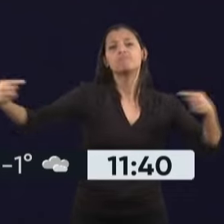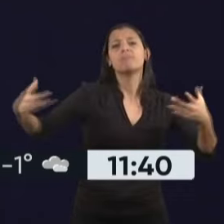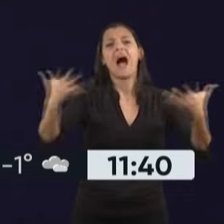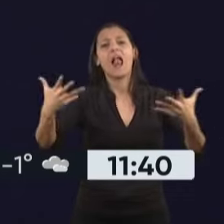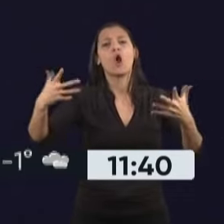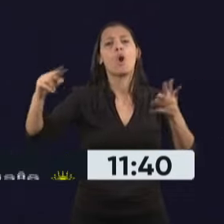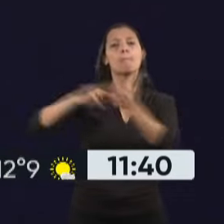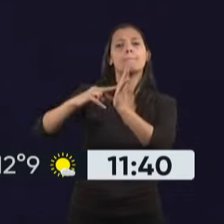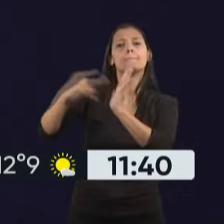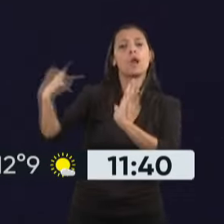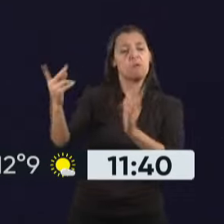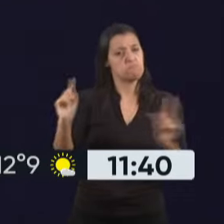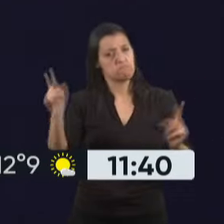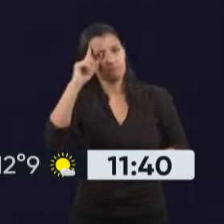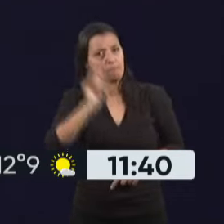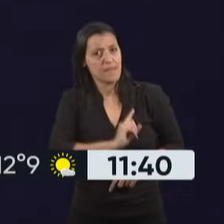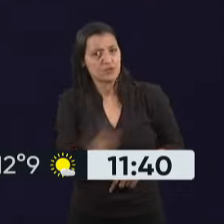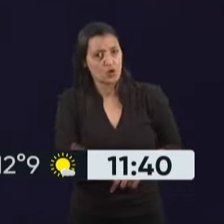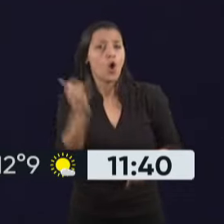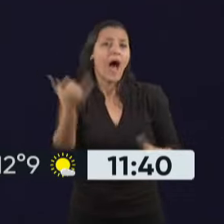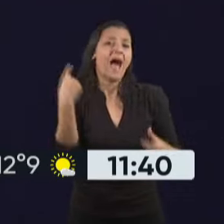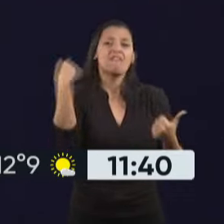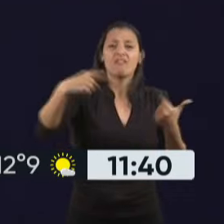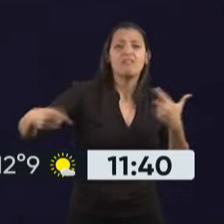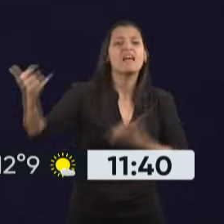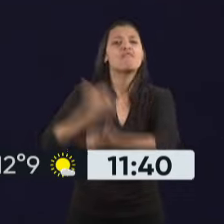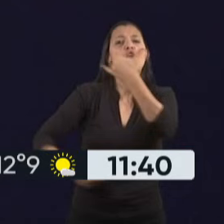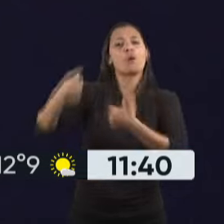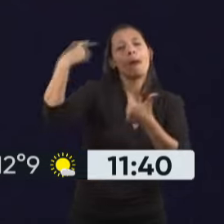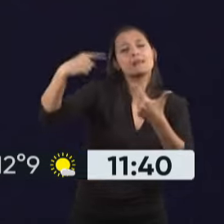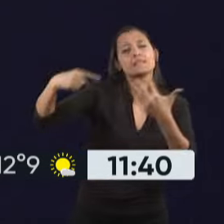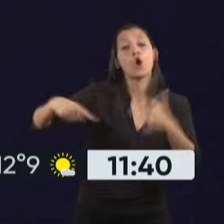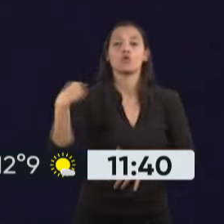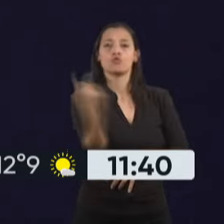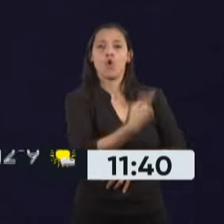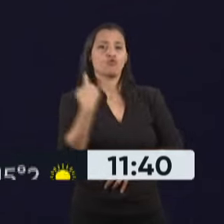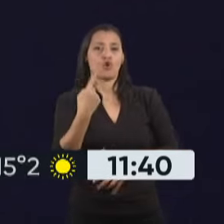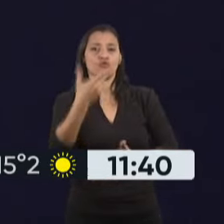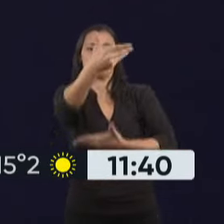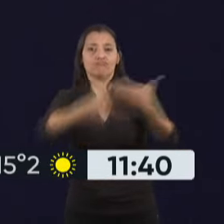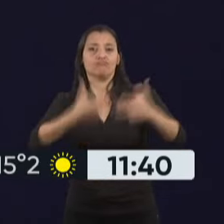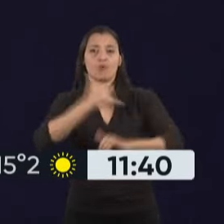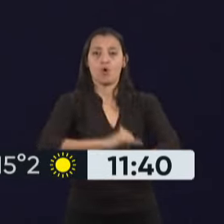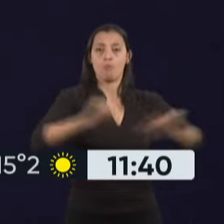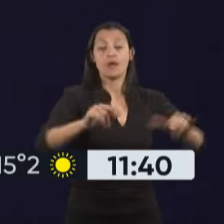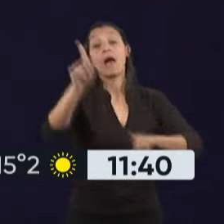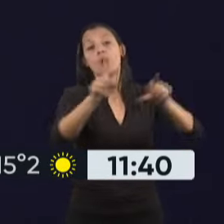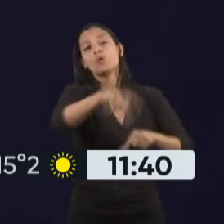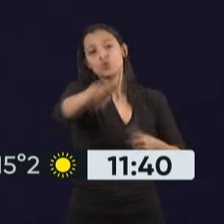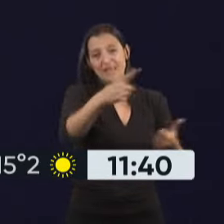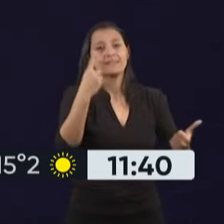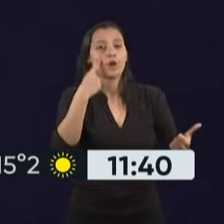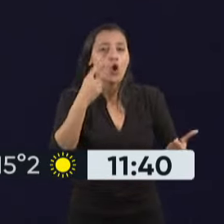una descripción de los hechos, de las diferentes informaciones que vamos recolectando, algunas que por supuesto ustedes ya conocen